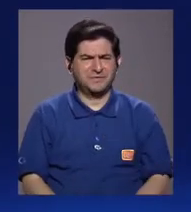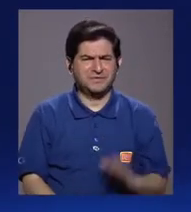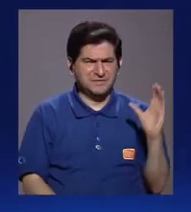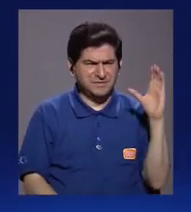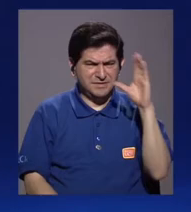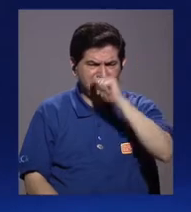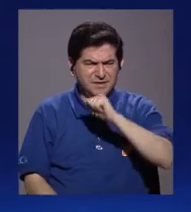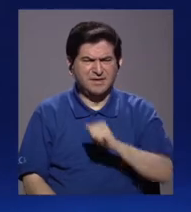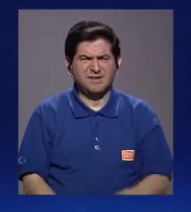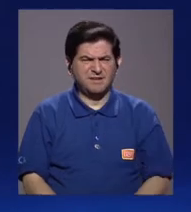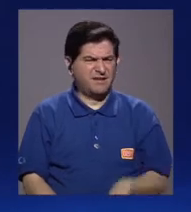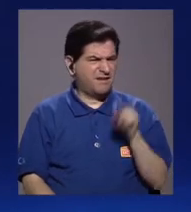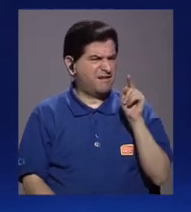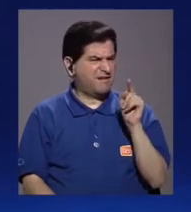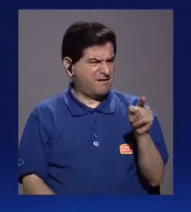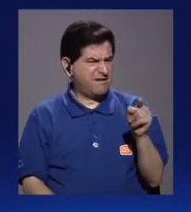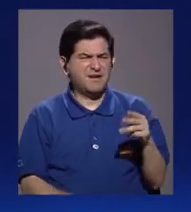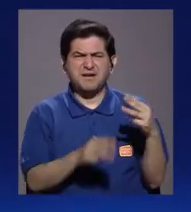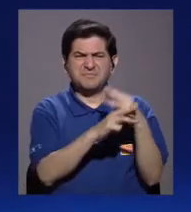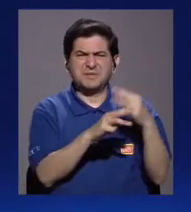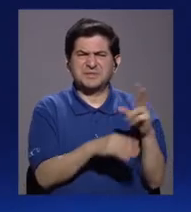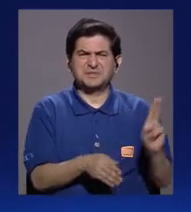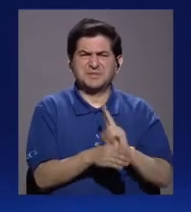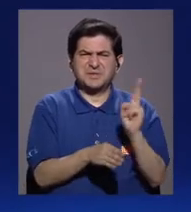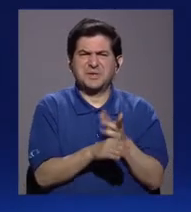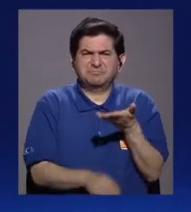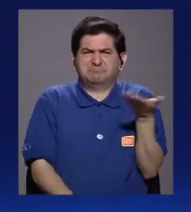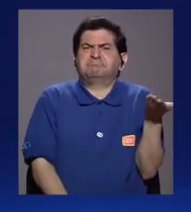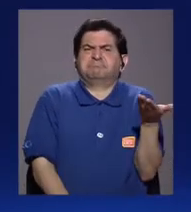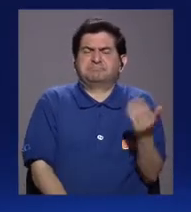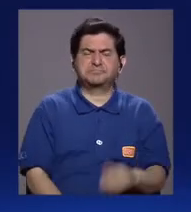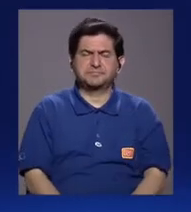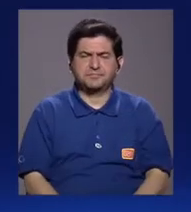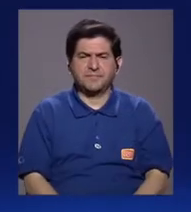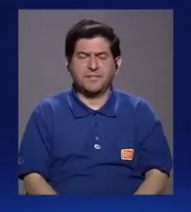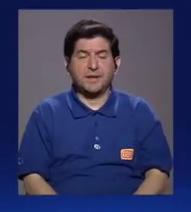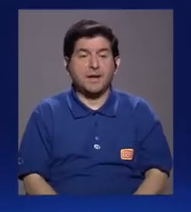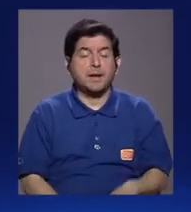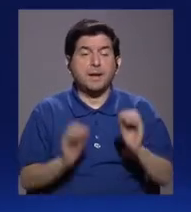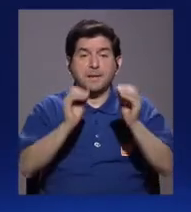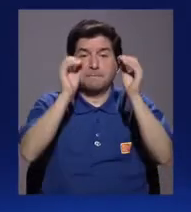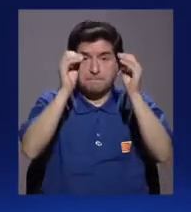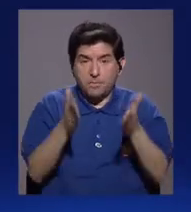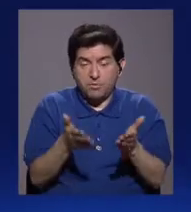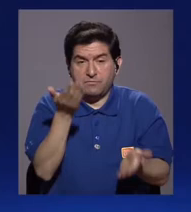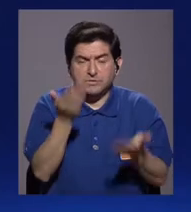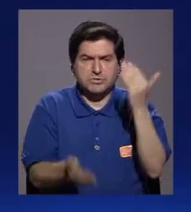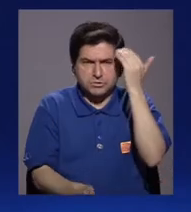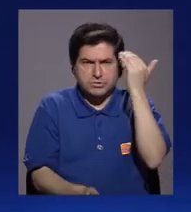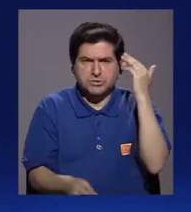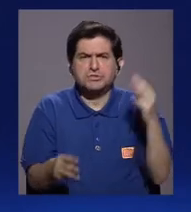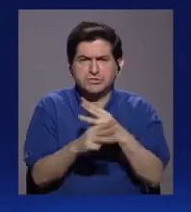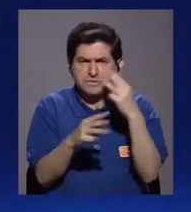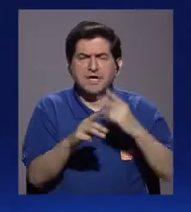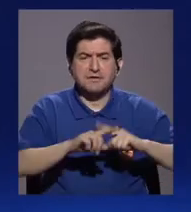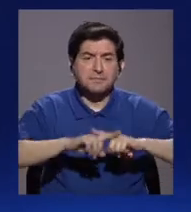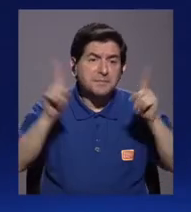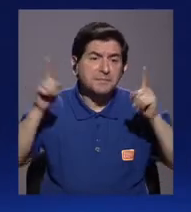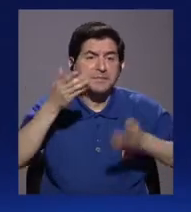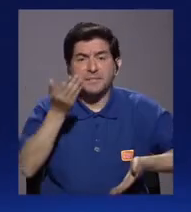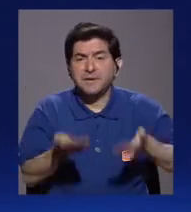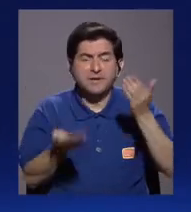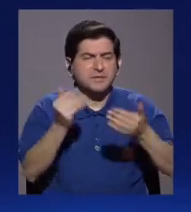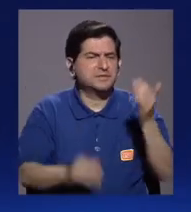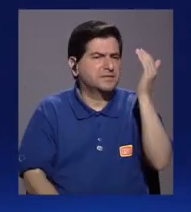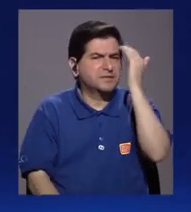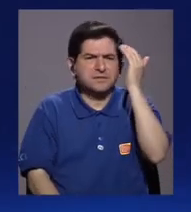ver para qué me pueden ser útiles las matemáticas por otro lado muchos de los profesores sabe de matemáticas pero